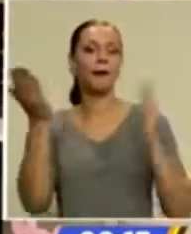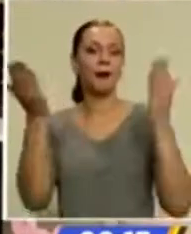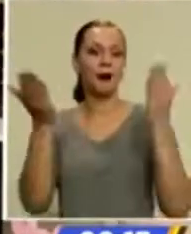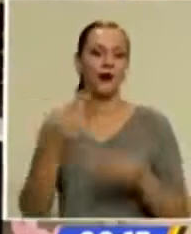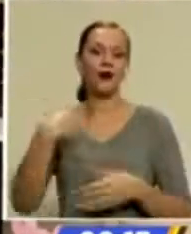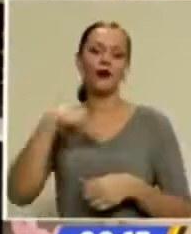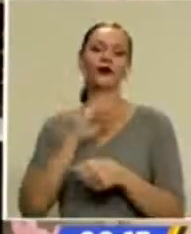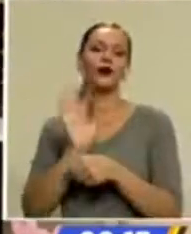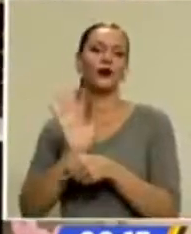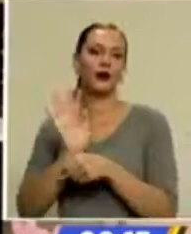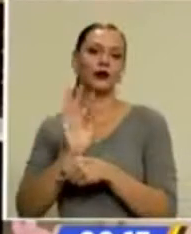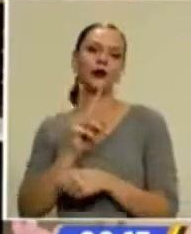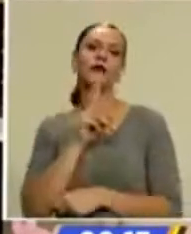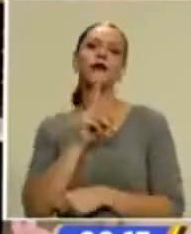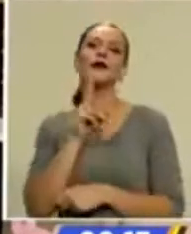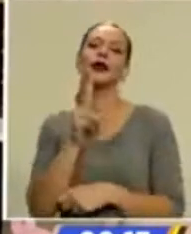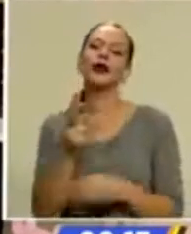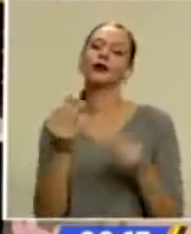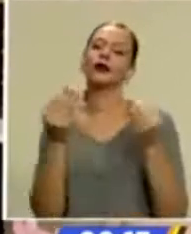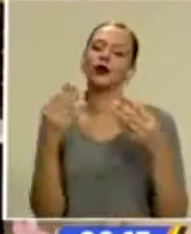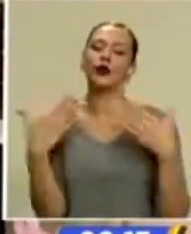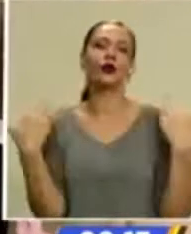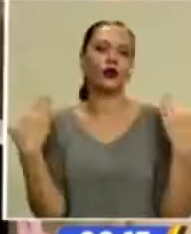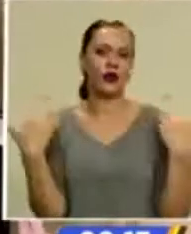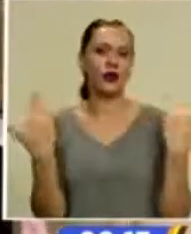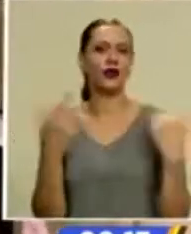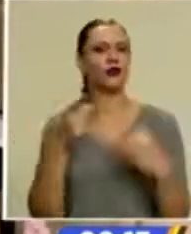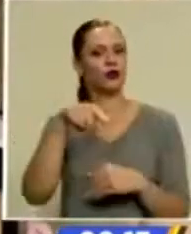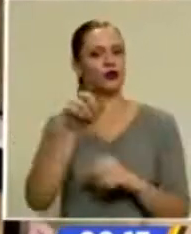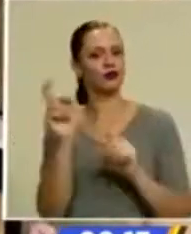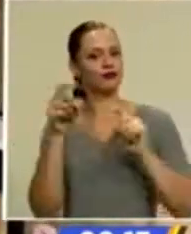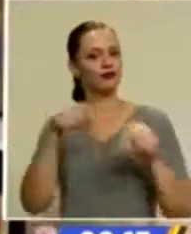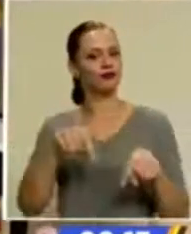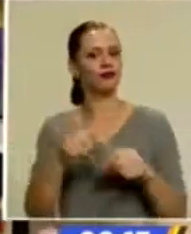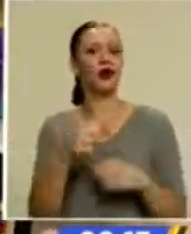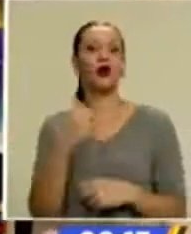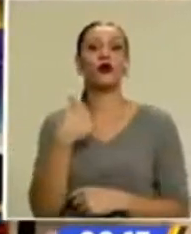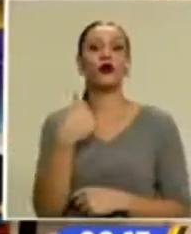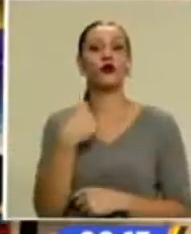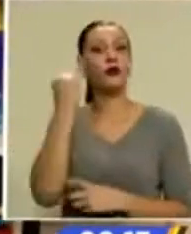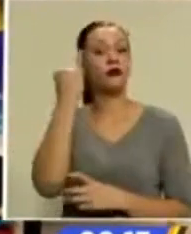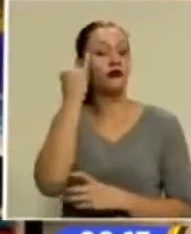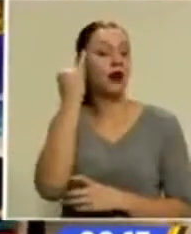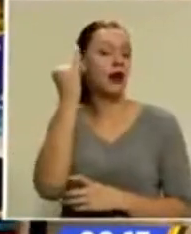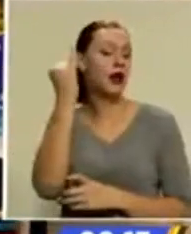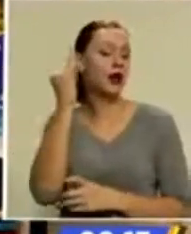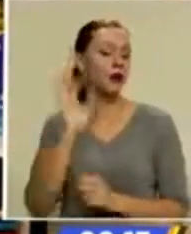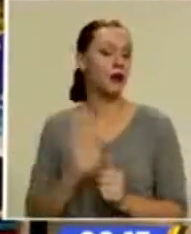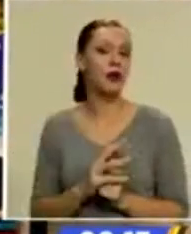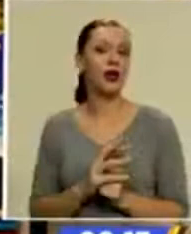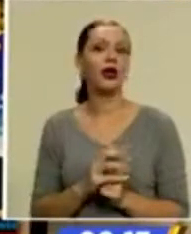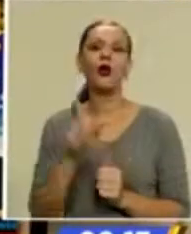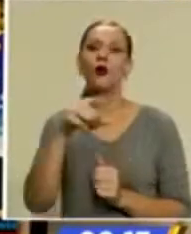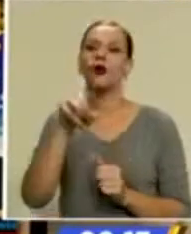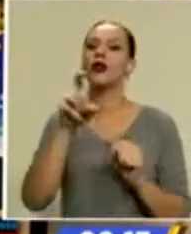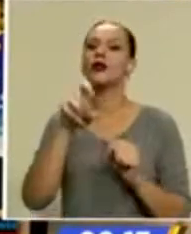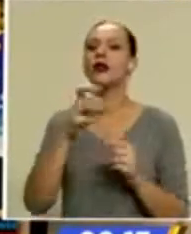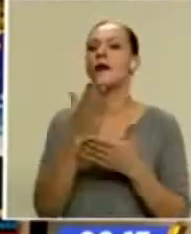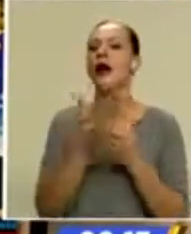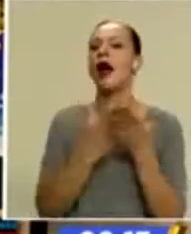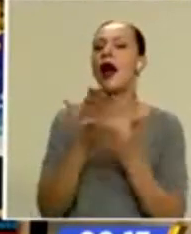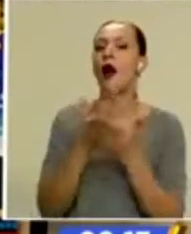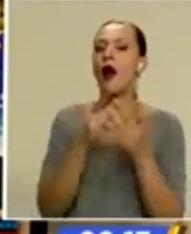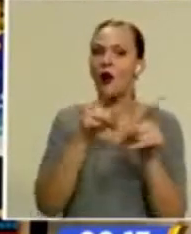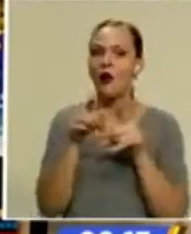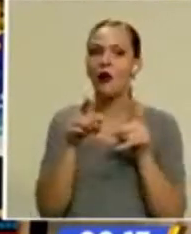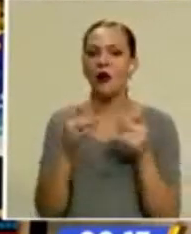nuestro programa. De verdad estamos súper complacidos de que estén ahí. Yo me imagino que deben haber algunos